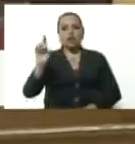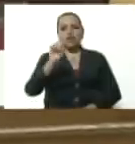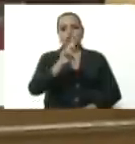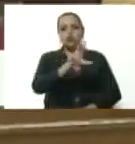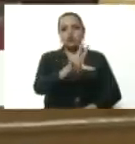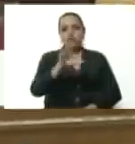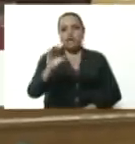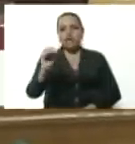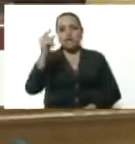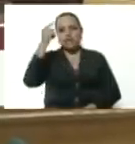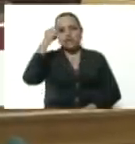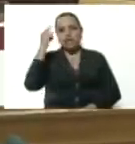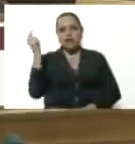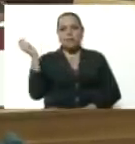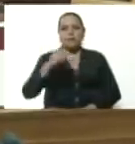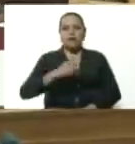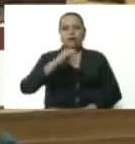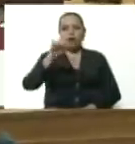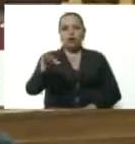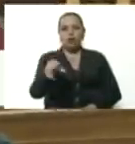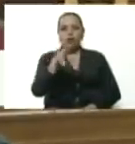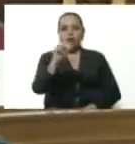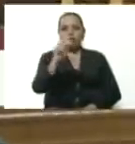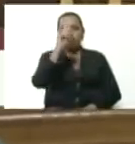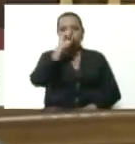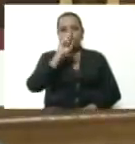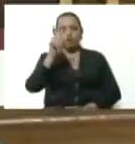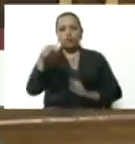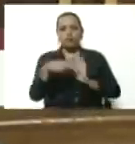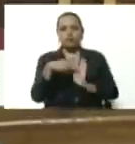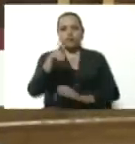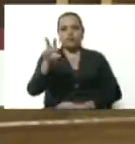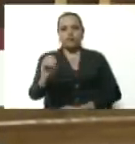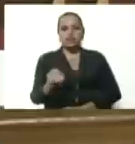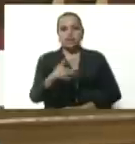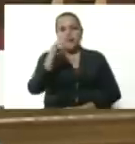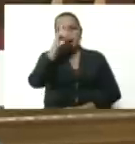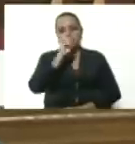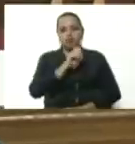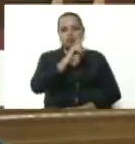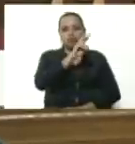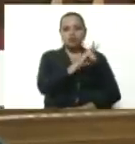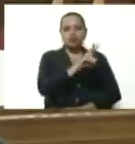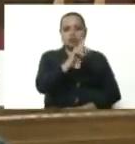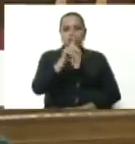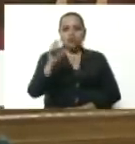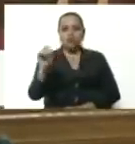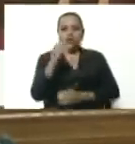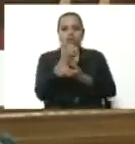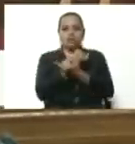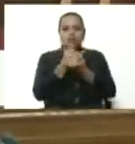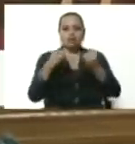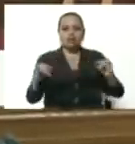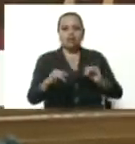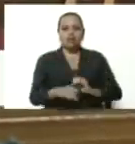30 días del mes de junio de 2020, años 210 de la